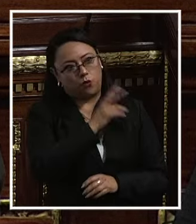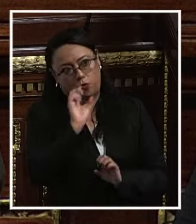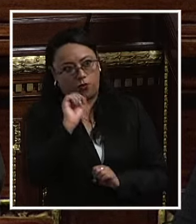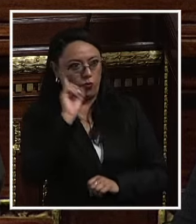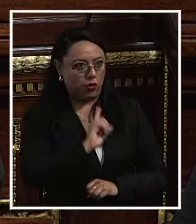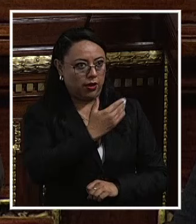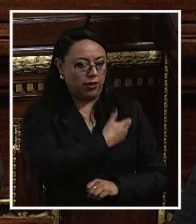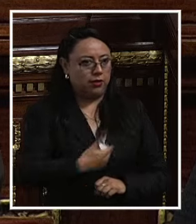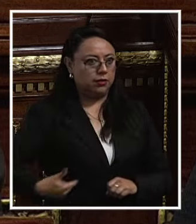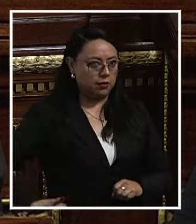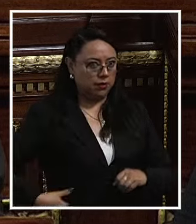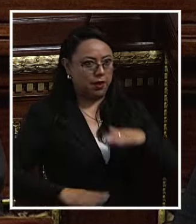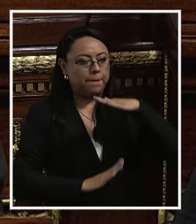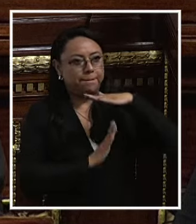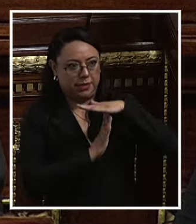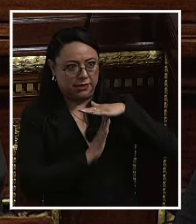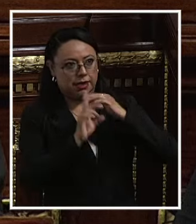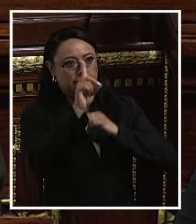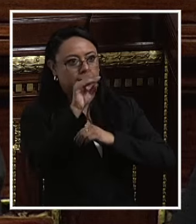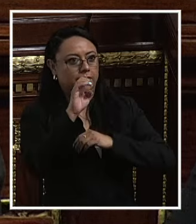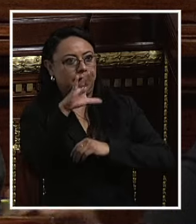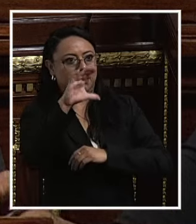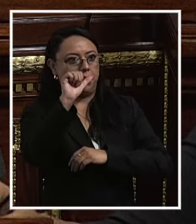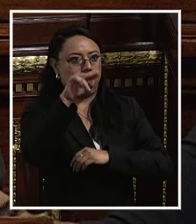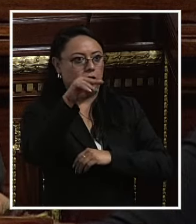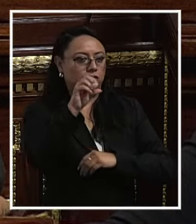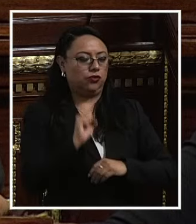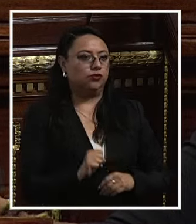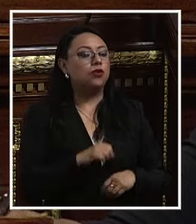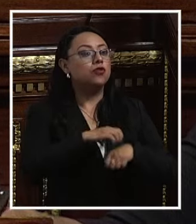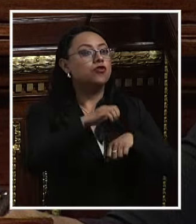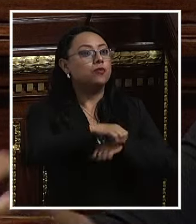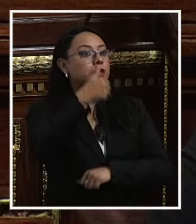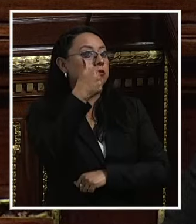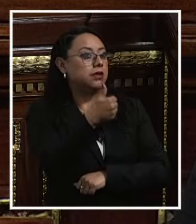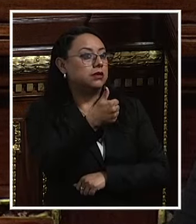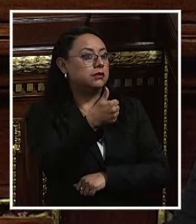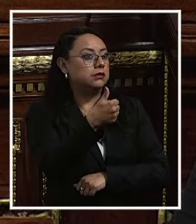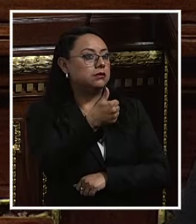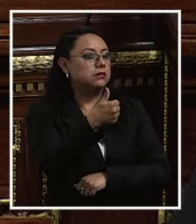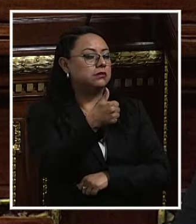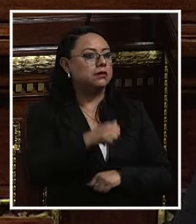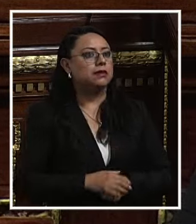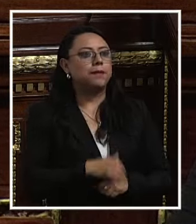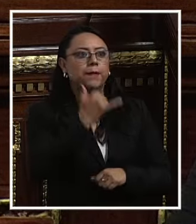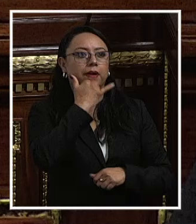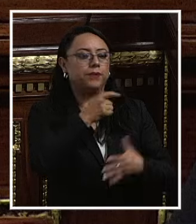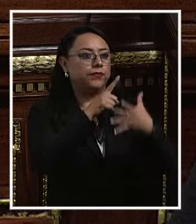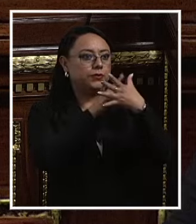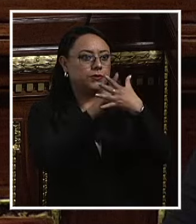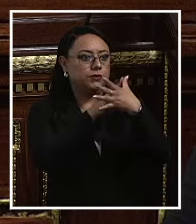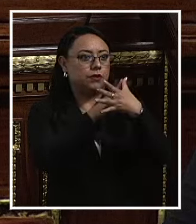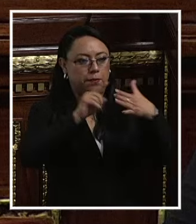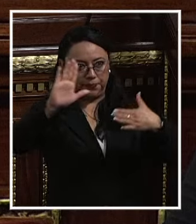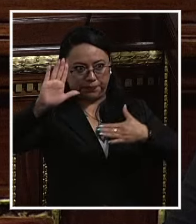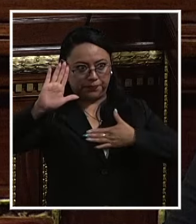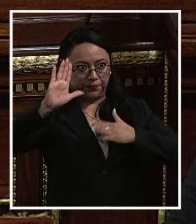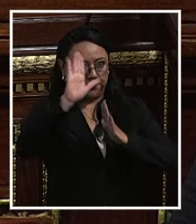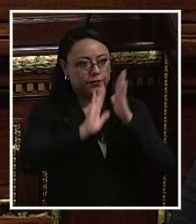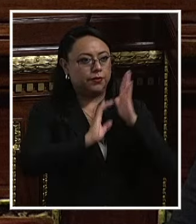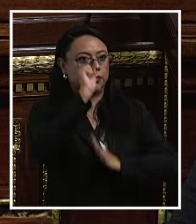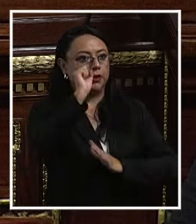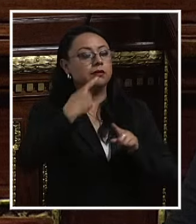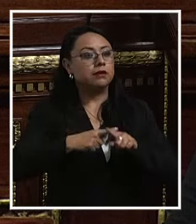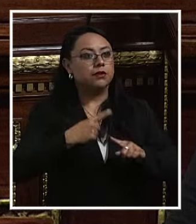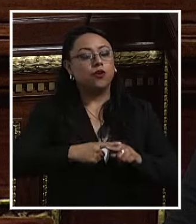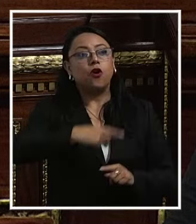de decanos. 6, elección, perdón, 5, protesta constitucional de las